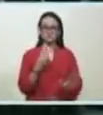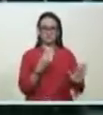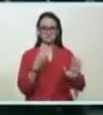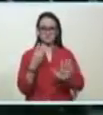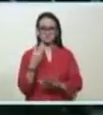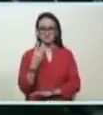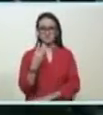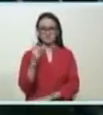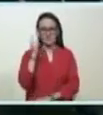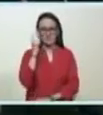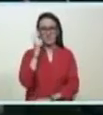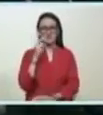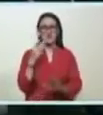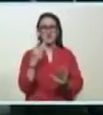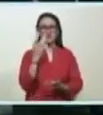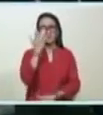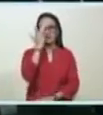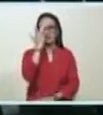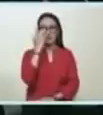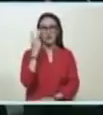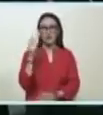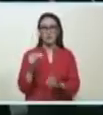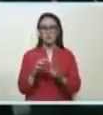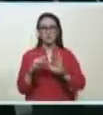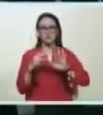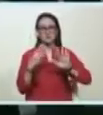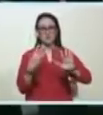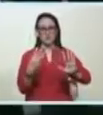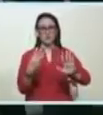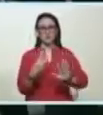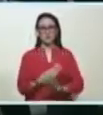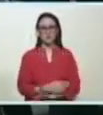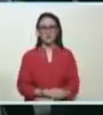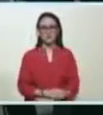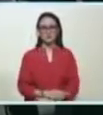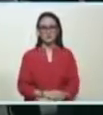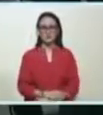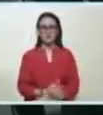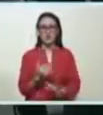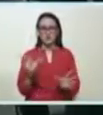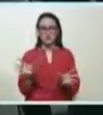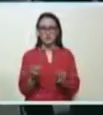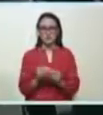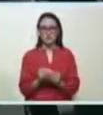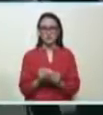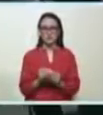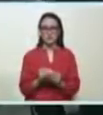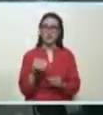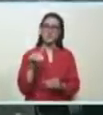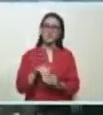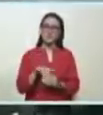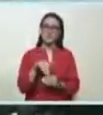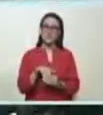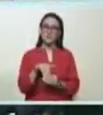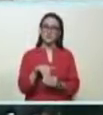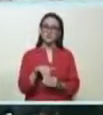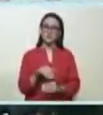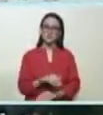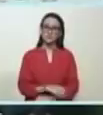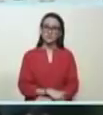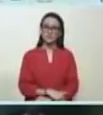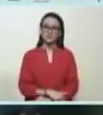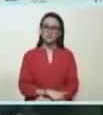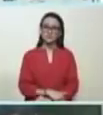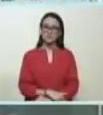883, de fecha 8 de febrero 2018, procede a totalizar los votos a saber.